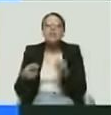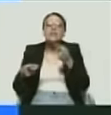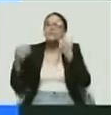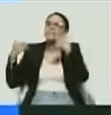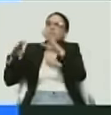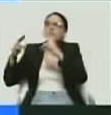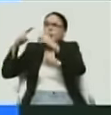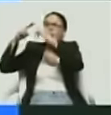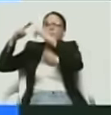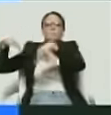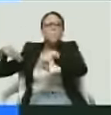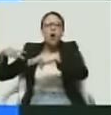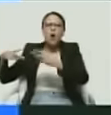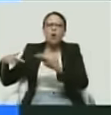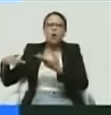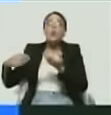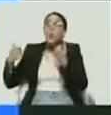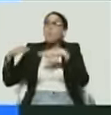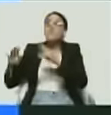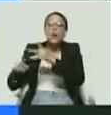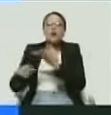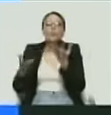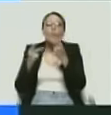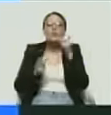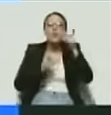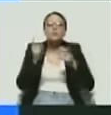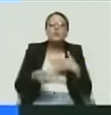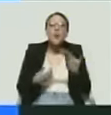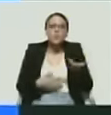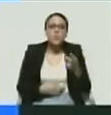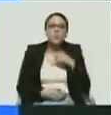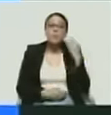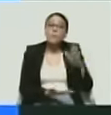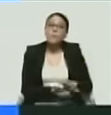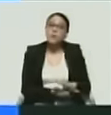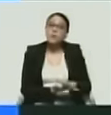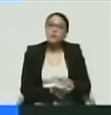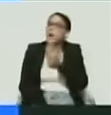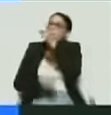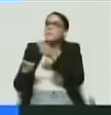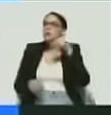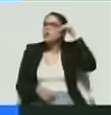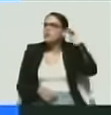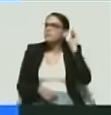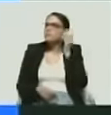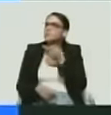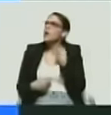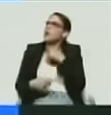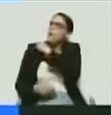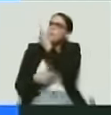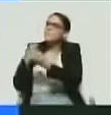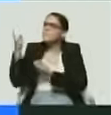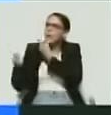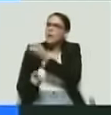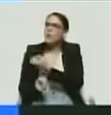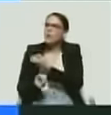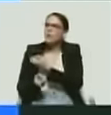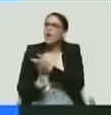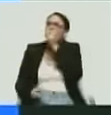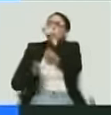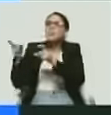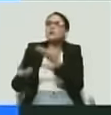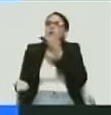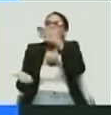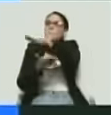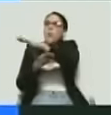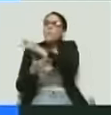Señora Magaly Meda, ¿cuántos muertos iba a costar esto? Señora Machado, ¿cuántos? ¿Cuántas personas fallecidas